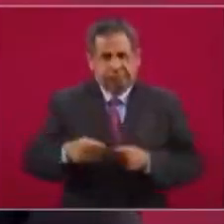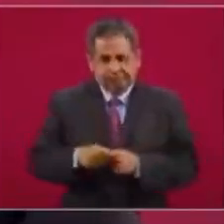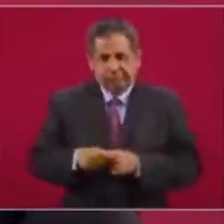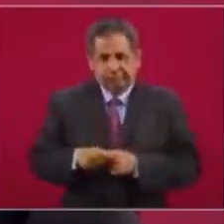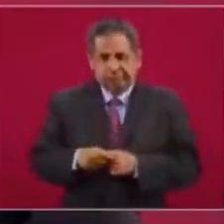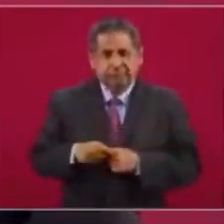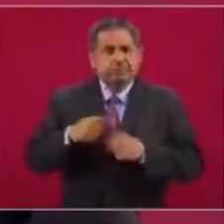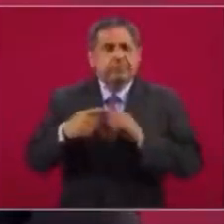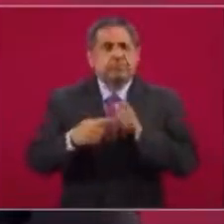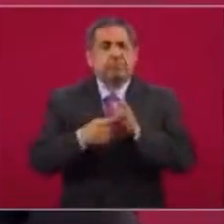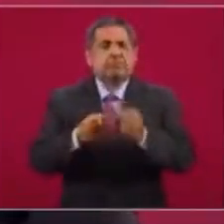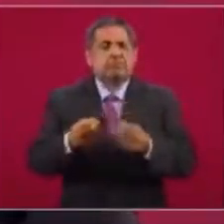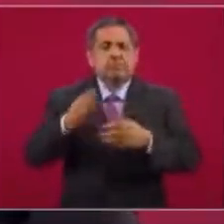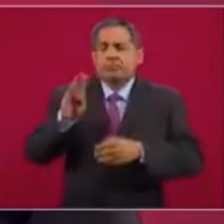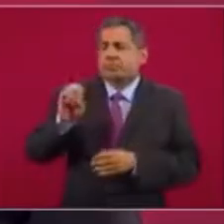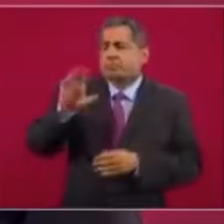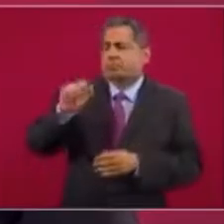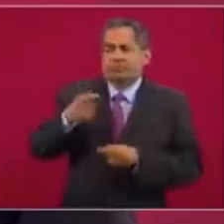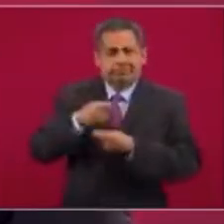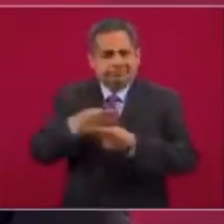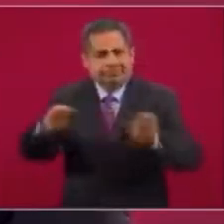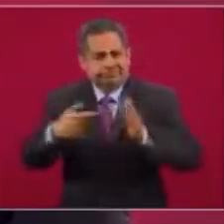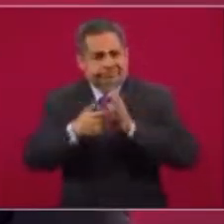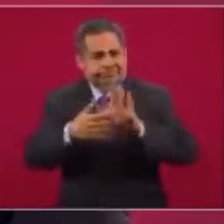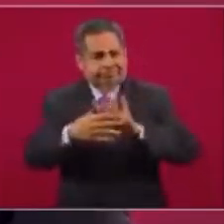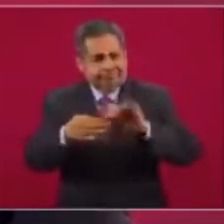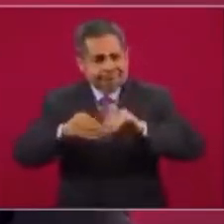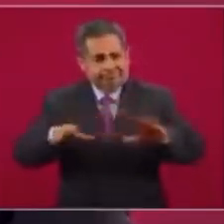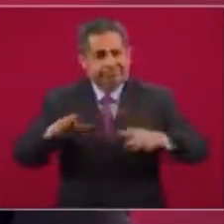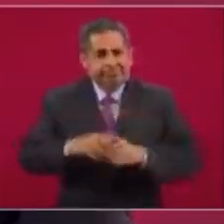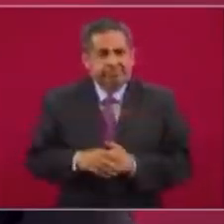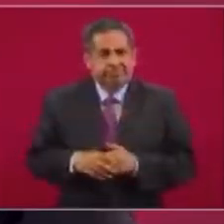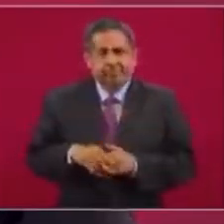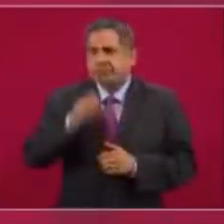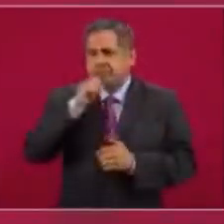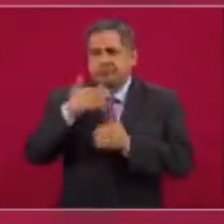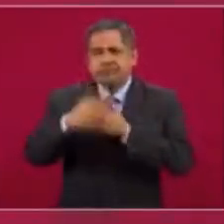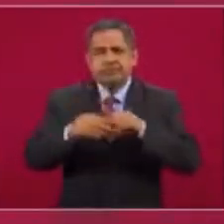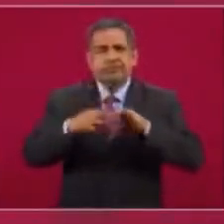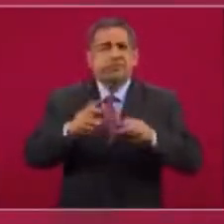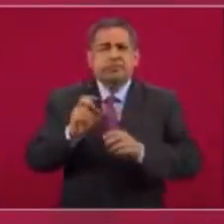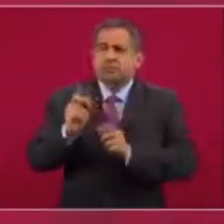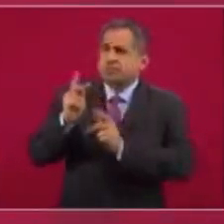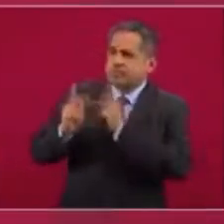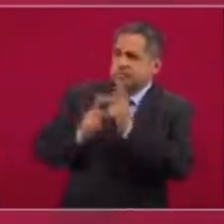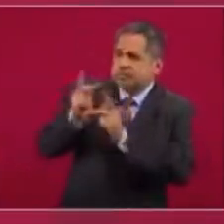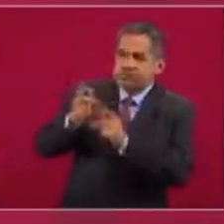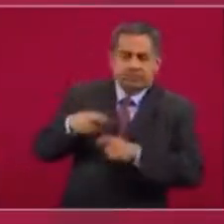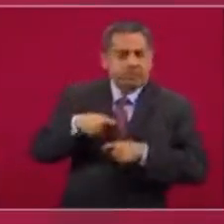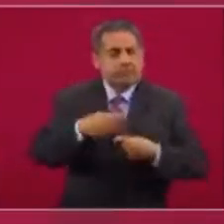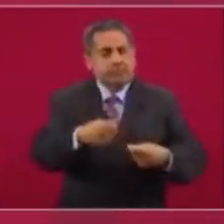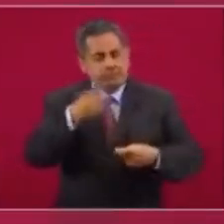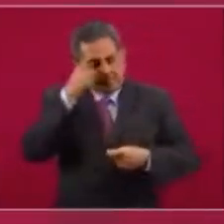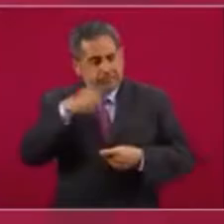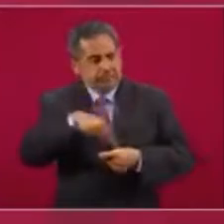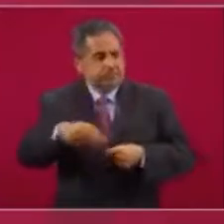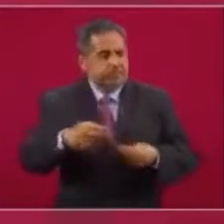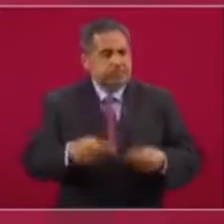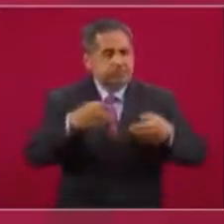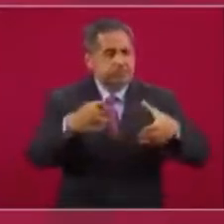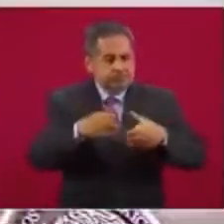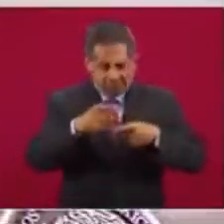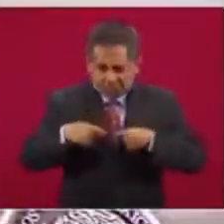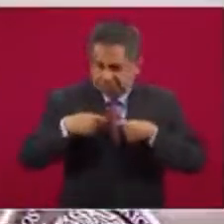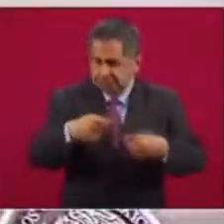informar cuántas becas se están entregando, voy a informar cuántos créditos para pequeños